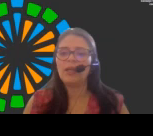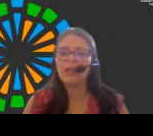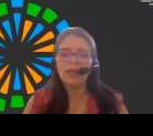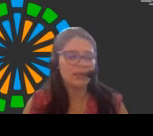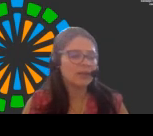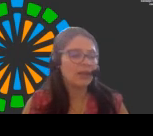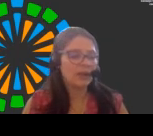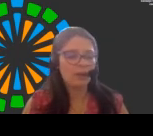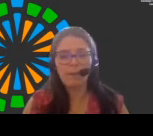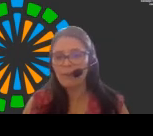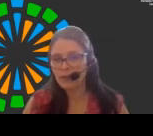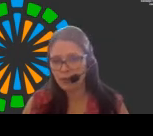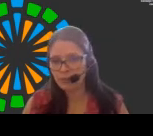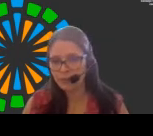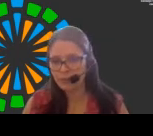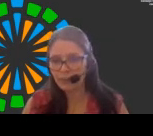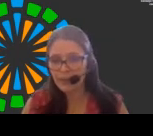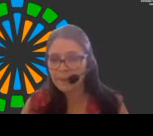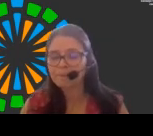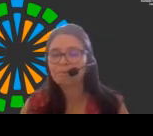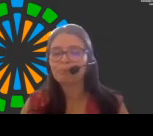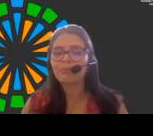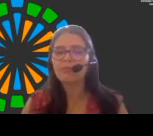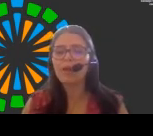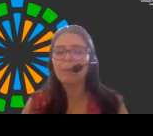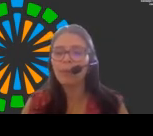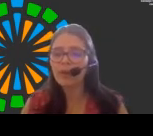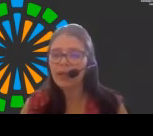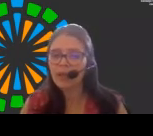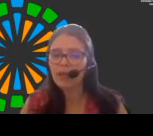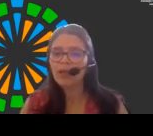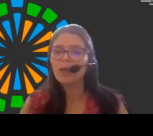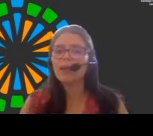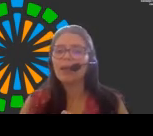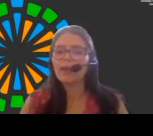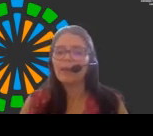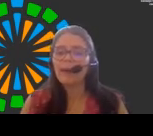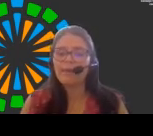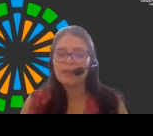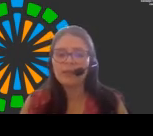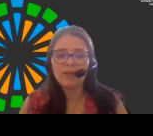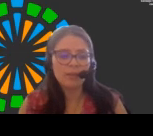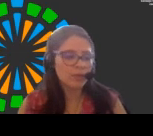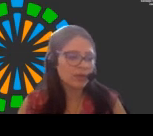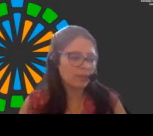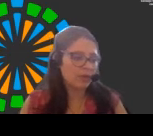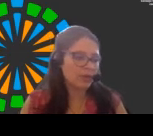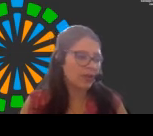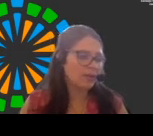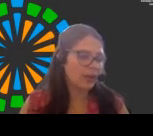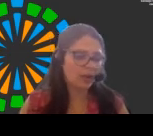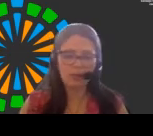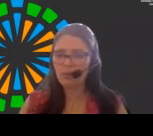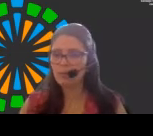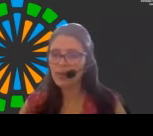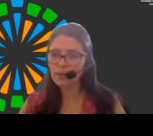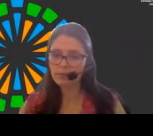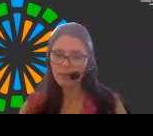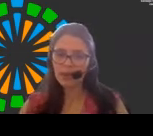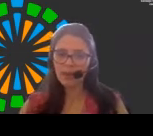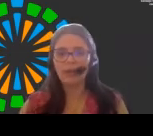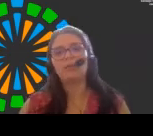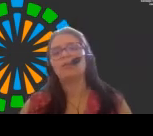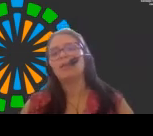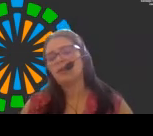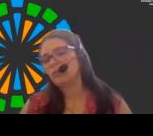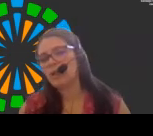saber qué es a largo plazo verdad Porque a veces decimos bueno es que se me quebró el